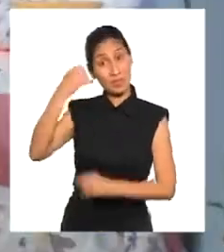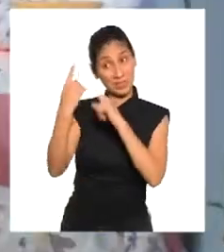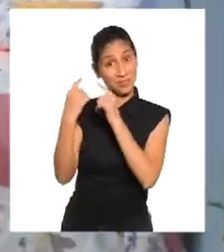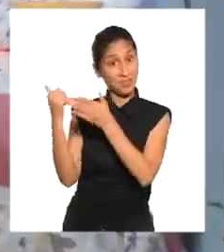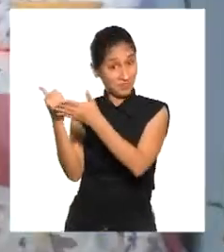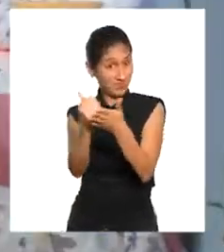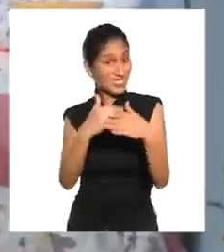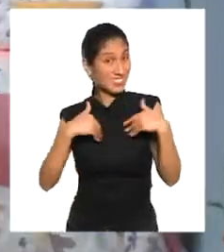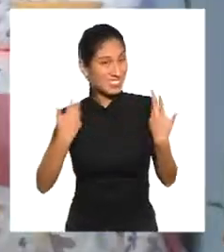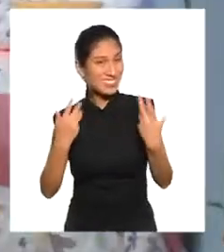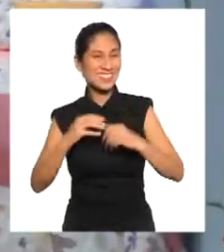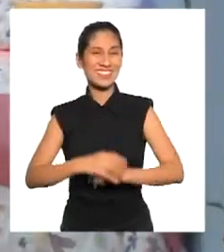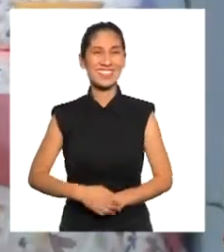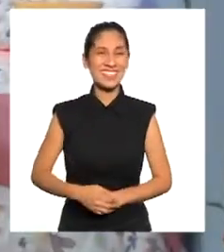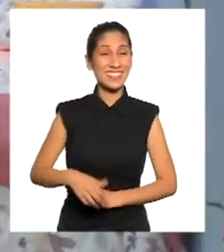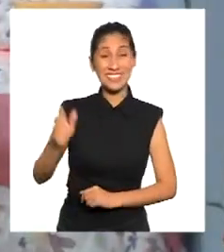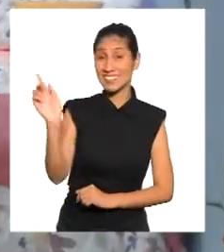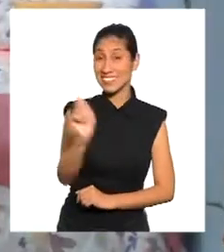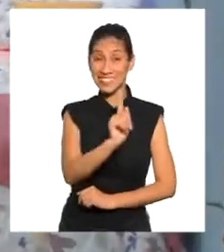ayudar.